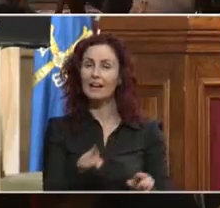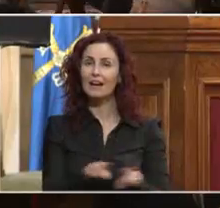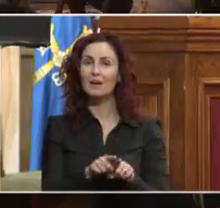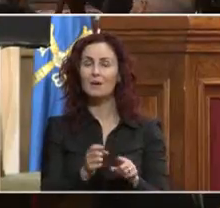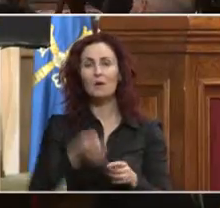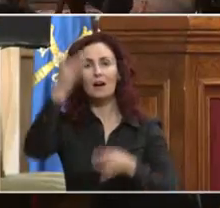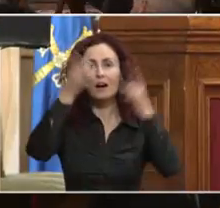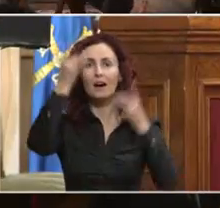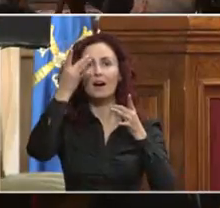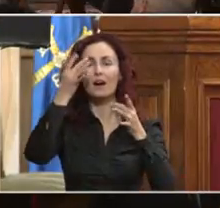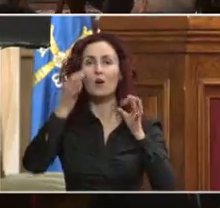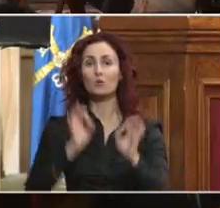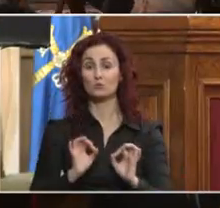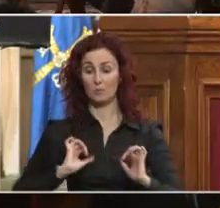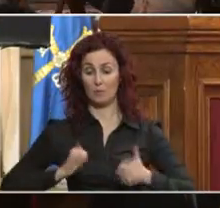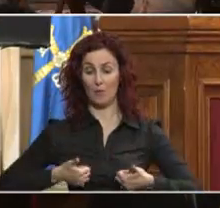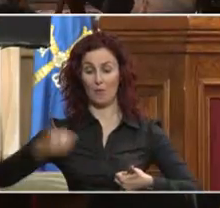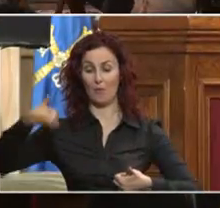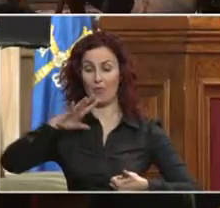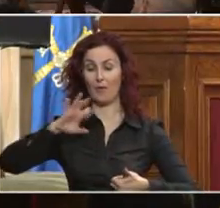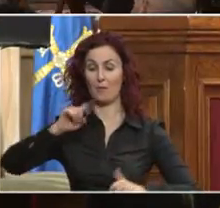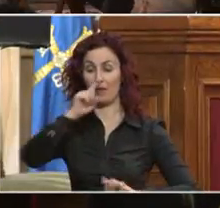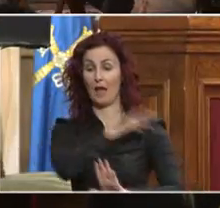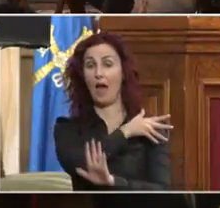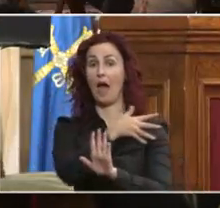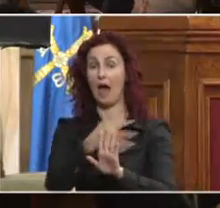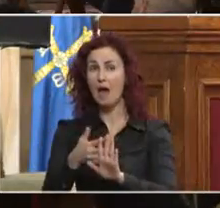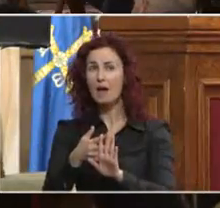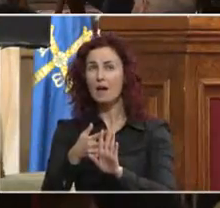proceso creativo. Si ha cambiado mucho desde hace 50 años hacia aquí,